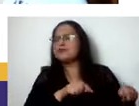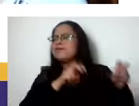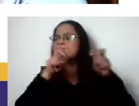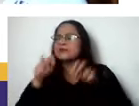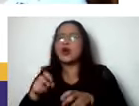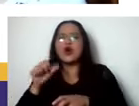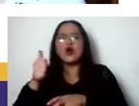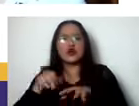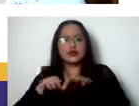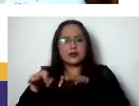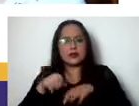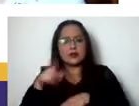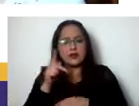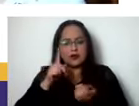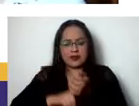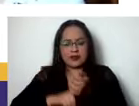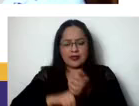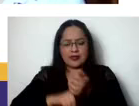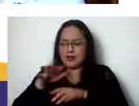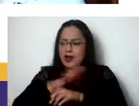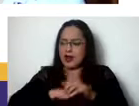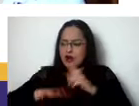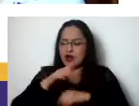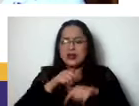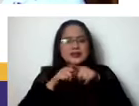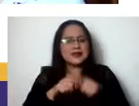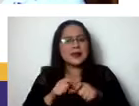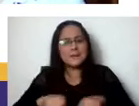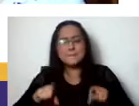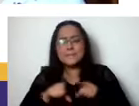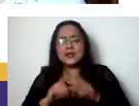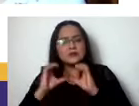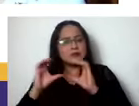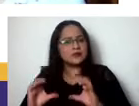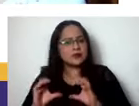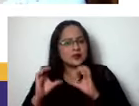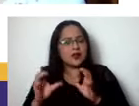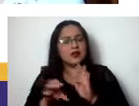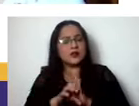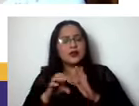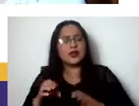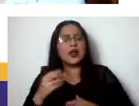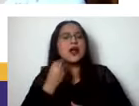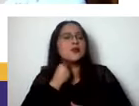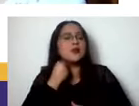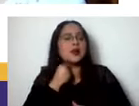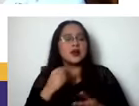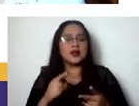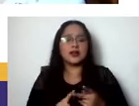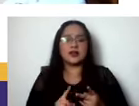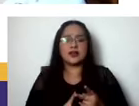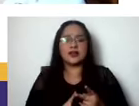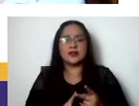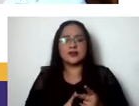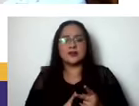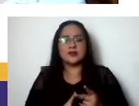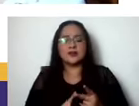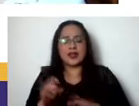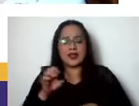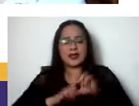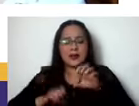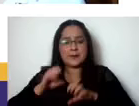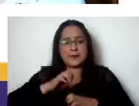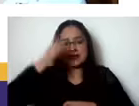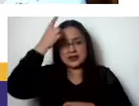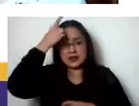cuidadoras en nuestro ámbito laboral, al margen de nuestra función, abogadas, eh,